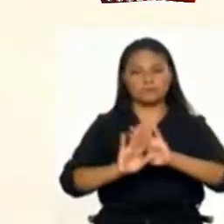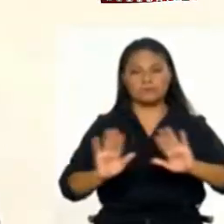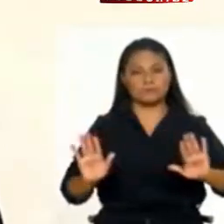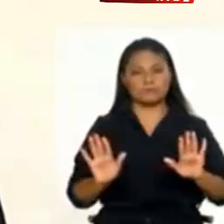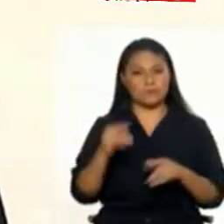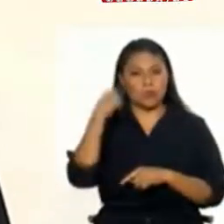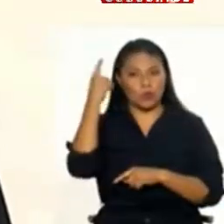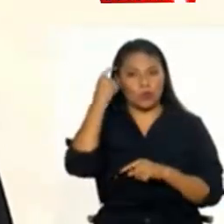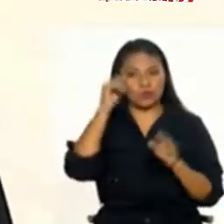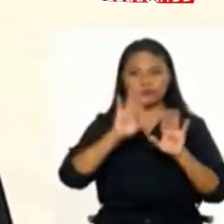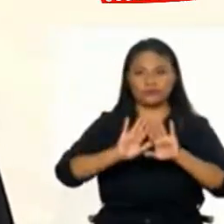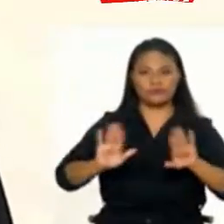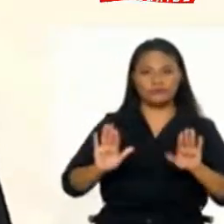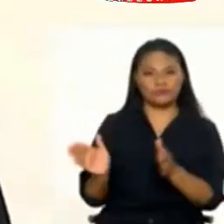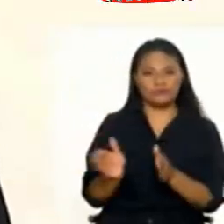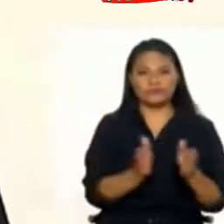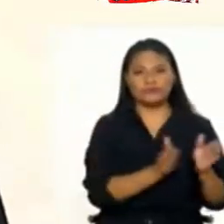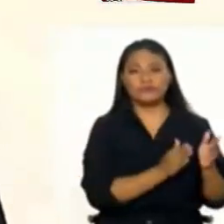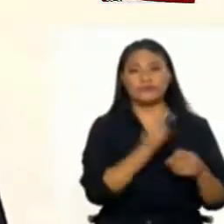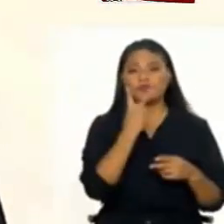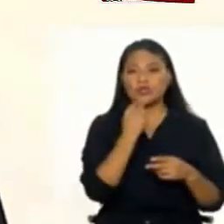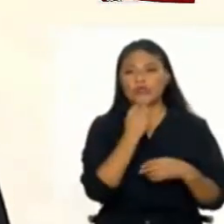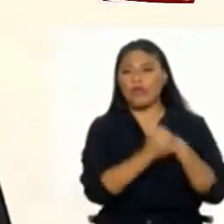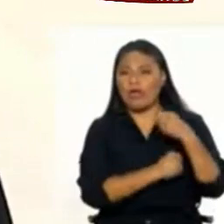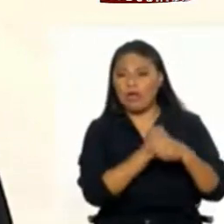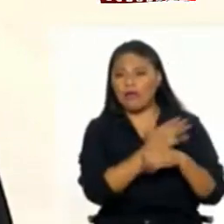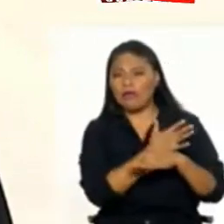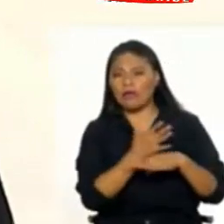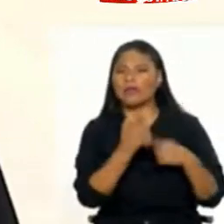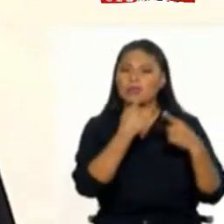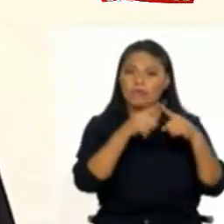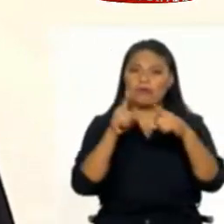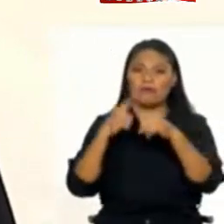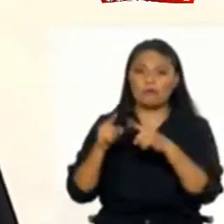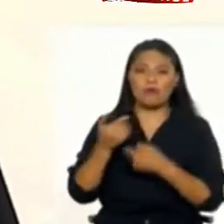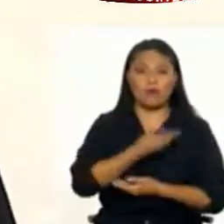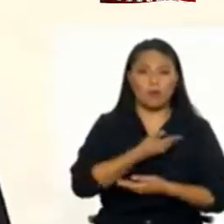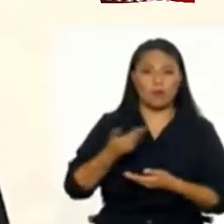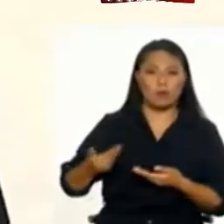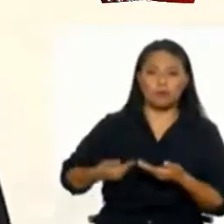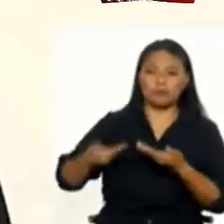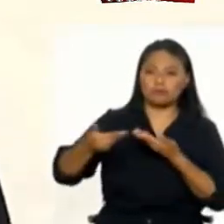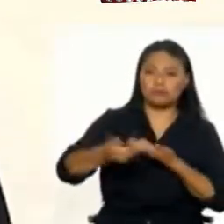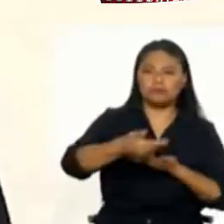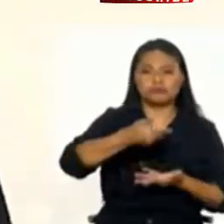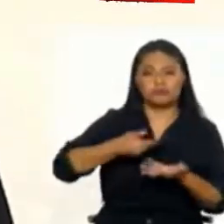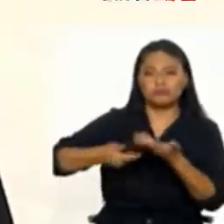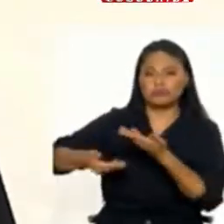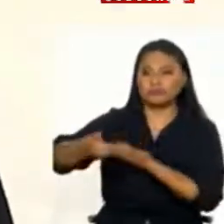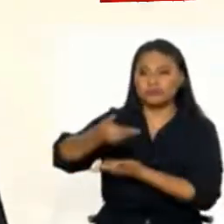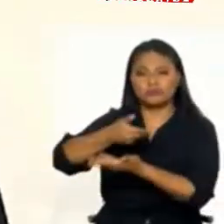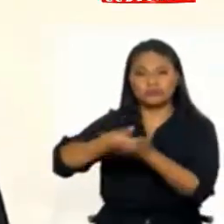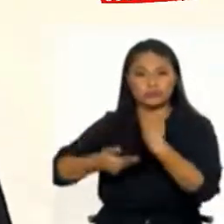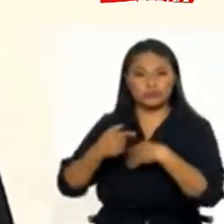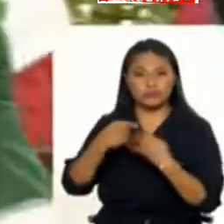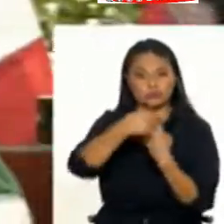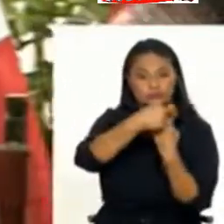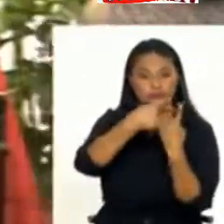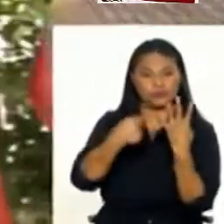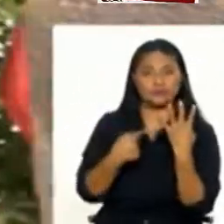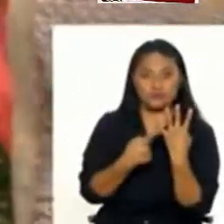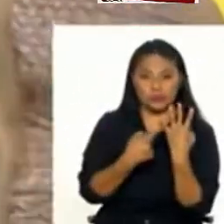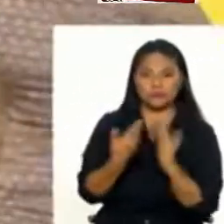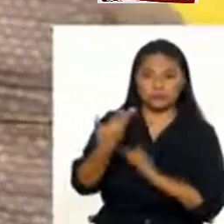y politizaciones. En sus 12 años de existencia han pasado diversos gobiernos de diversos signos en los cuatro